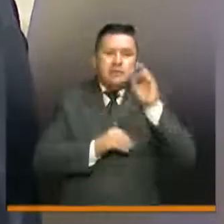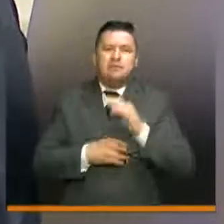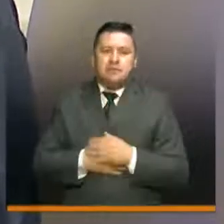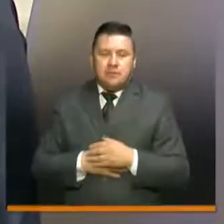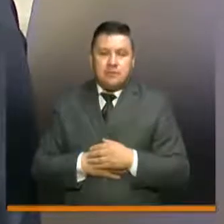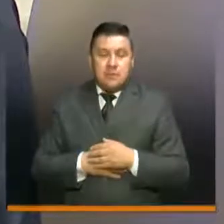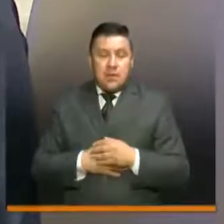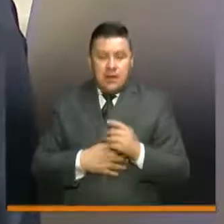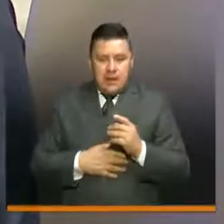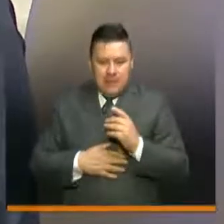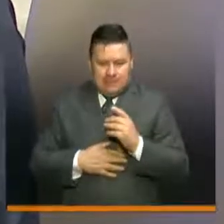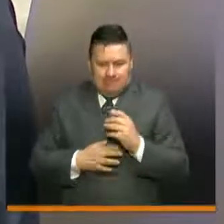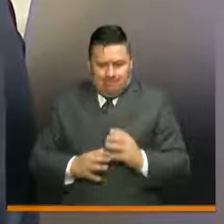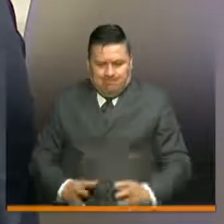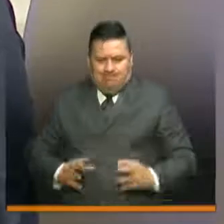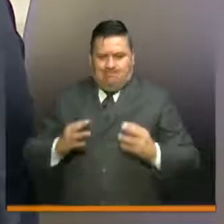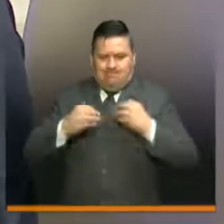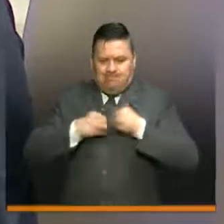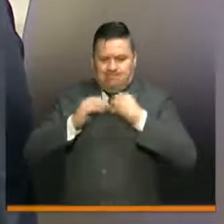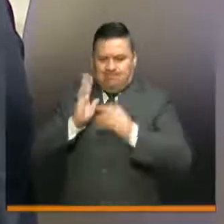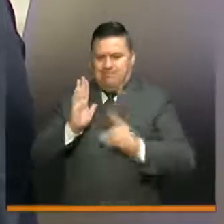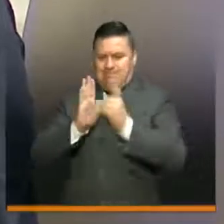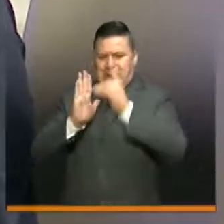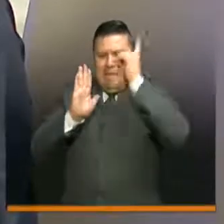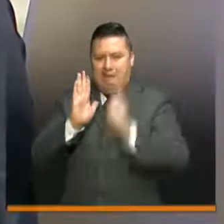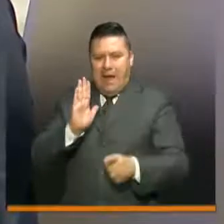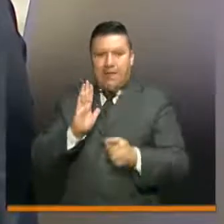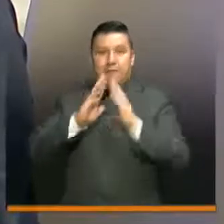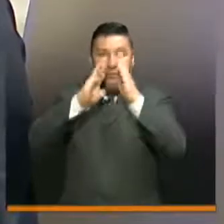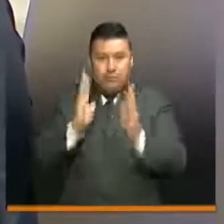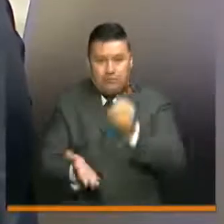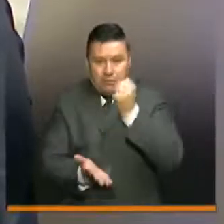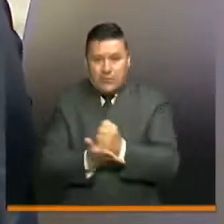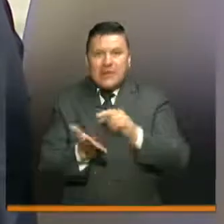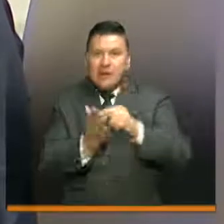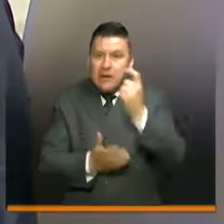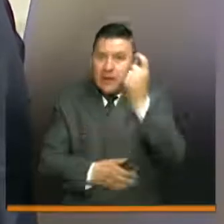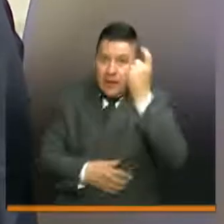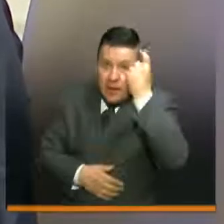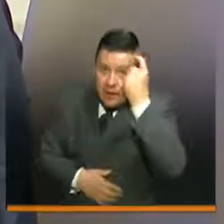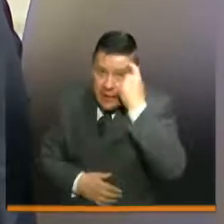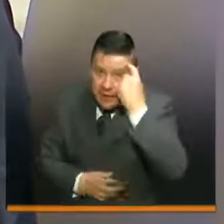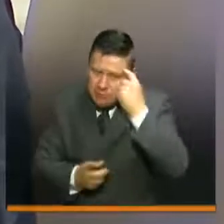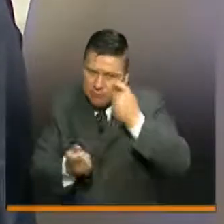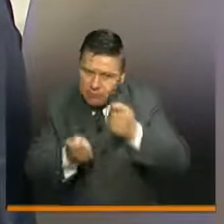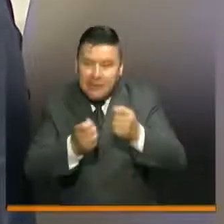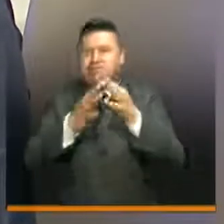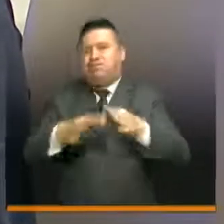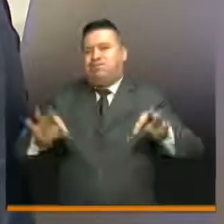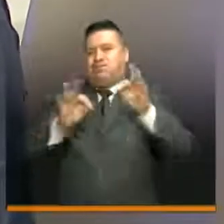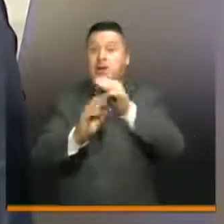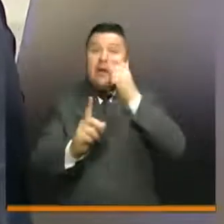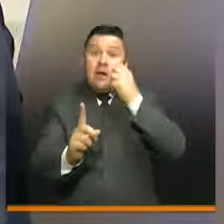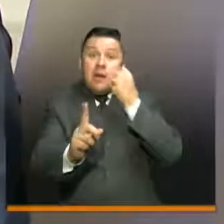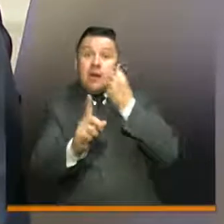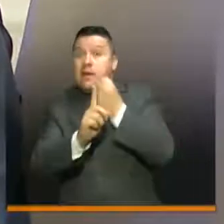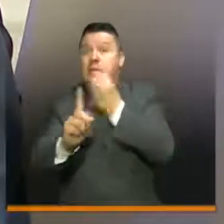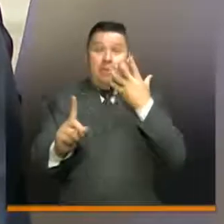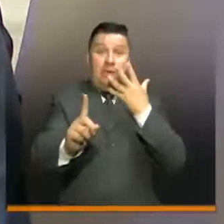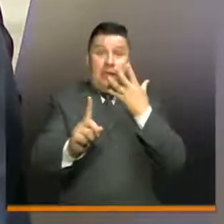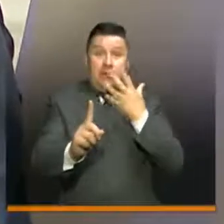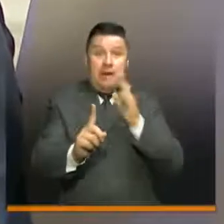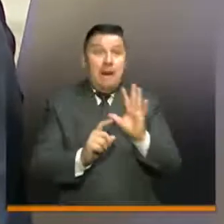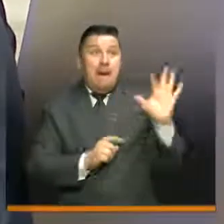que se está tomando de extender este aislamiento preventivo inteligente es muy importante. El impacto que podamos tener